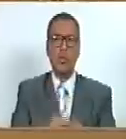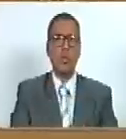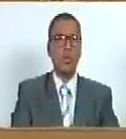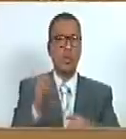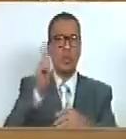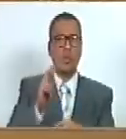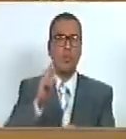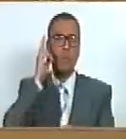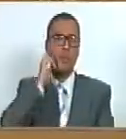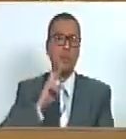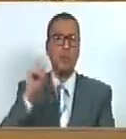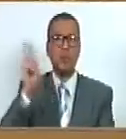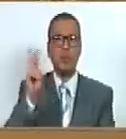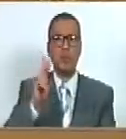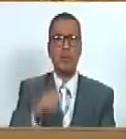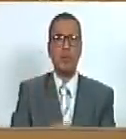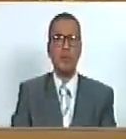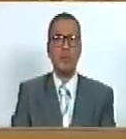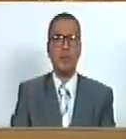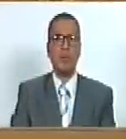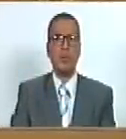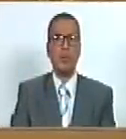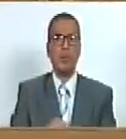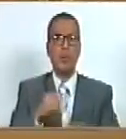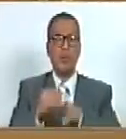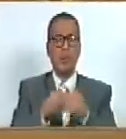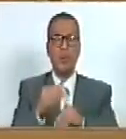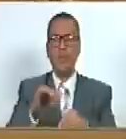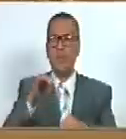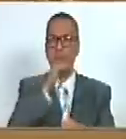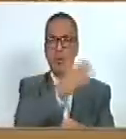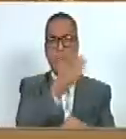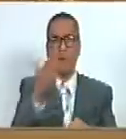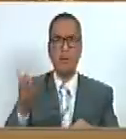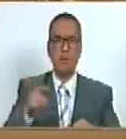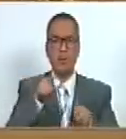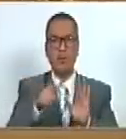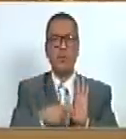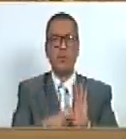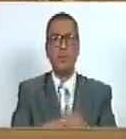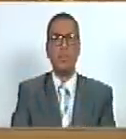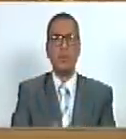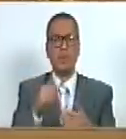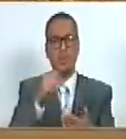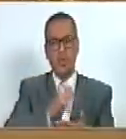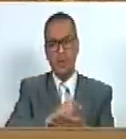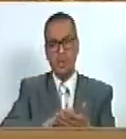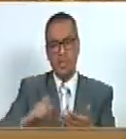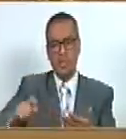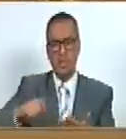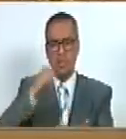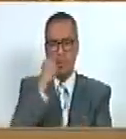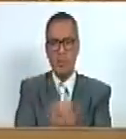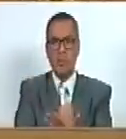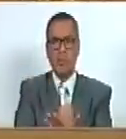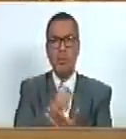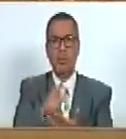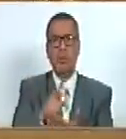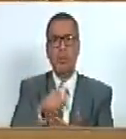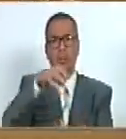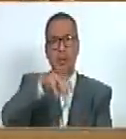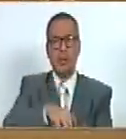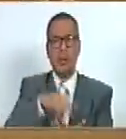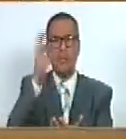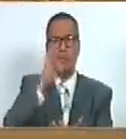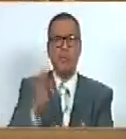la República Bolivariana de Venezuela y dar máxima difusión del mismo, dado, firmado y sellado en el